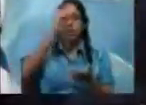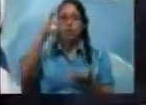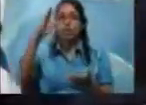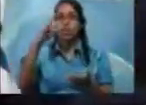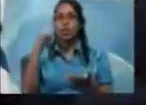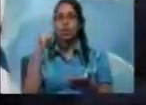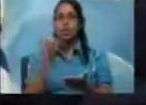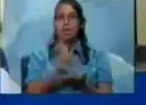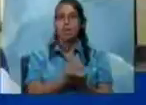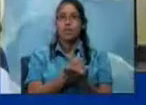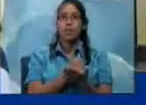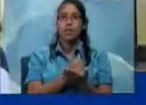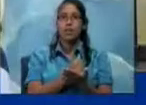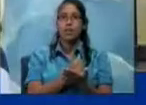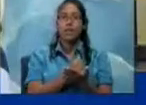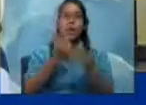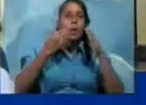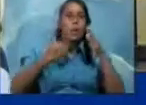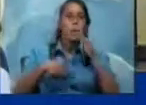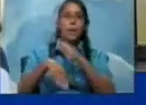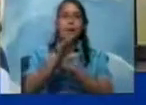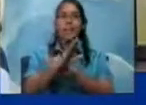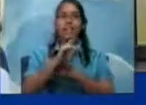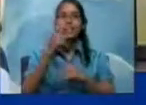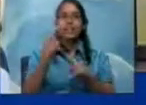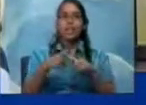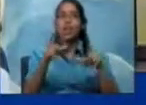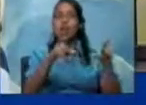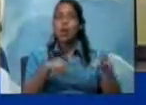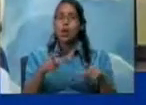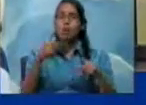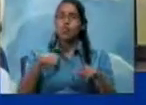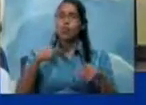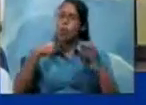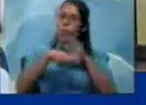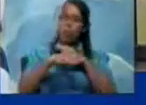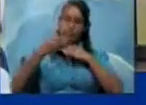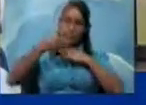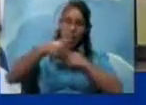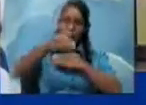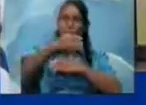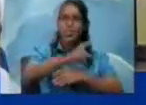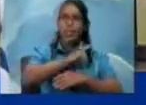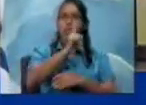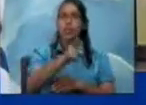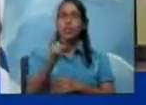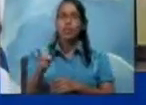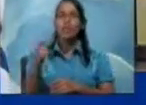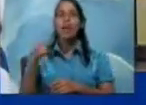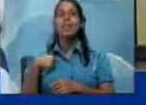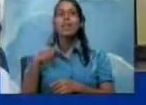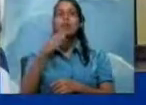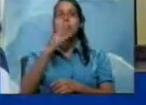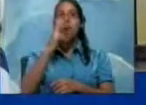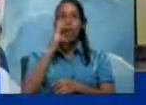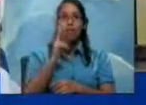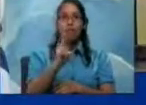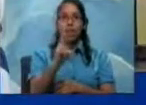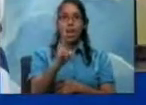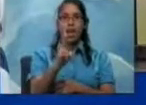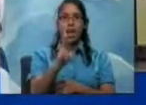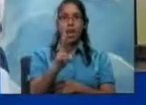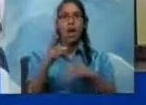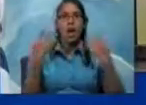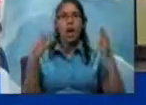aquí váyanse a Galilea yo voy delante de ustedes y ahí me verán